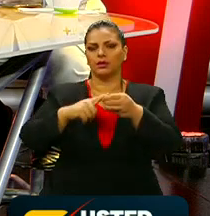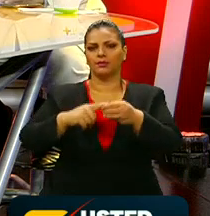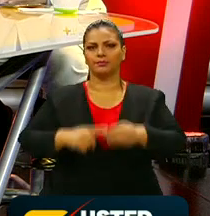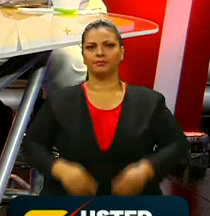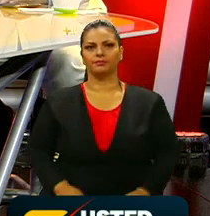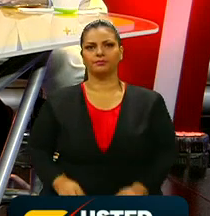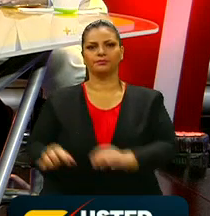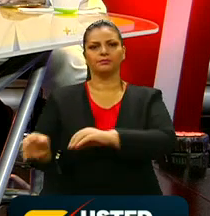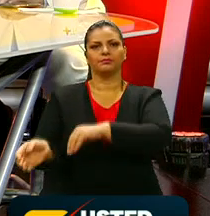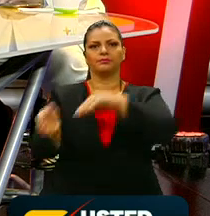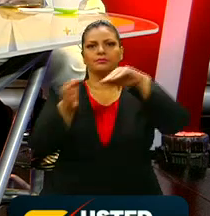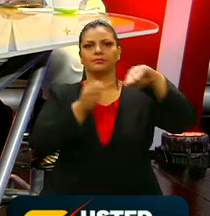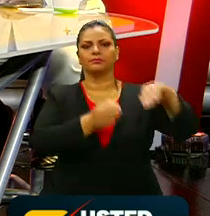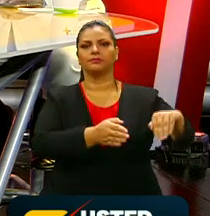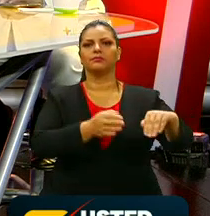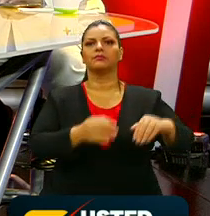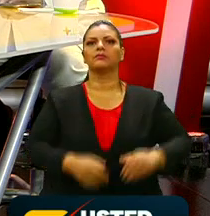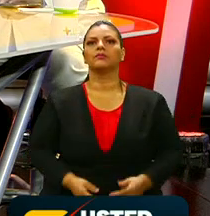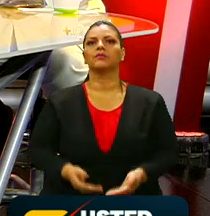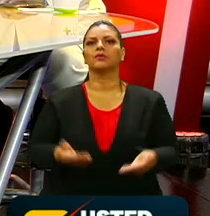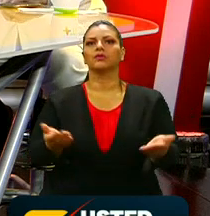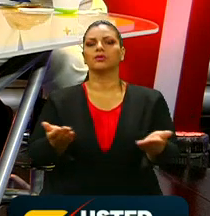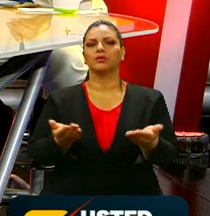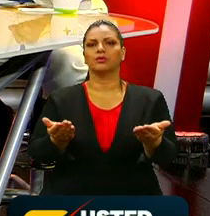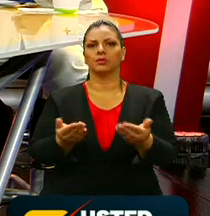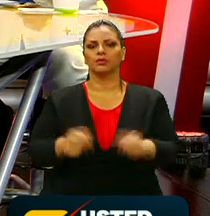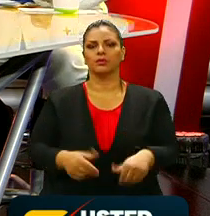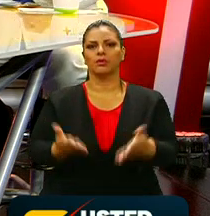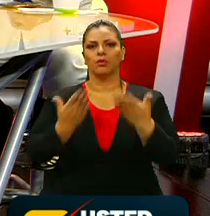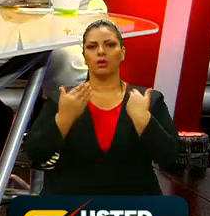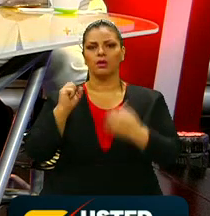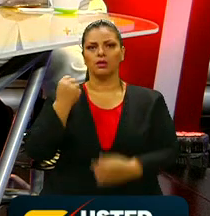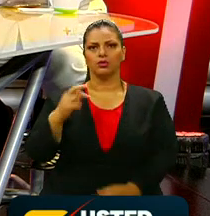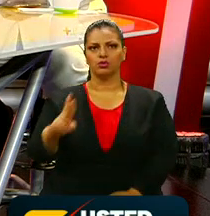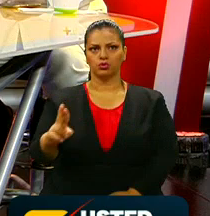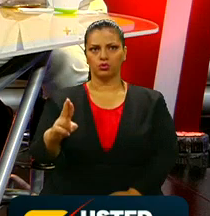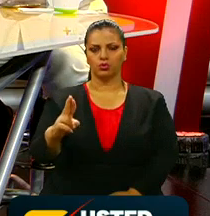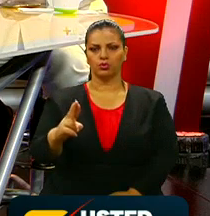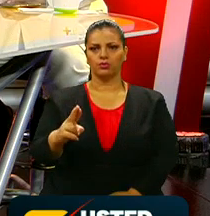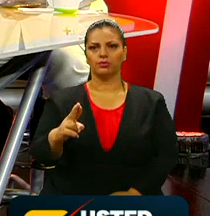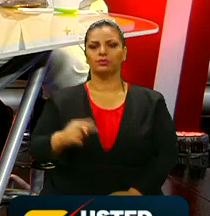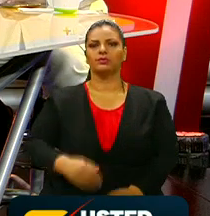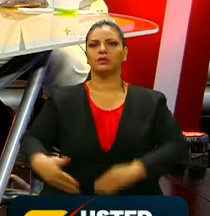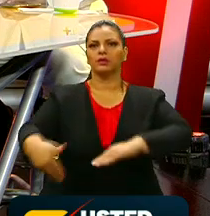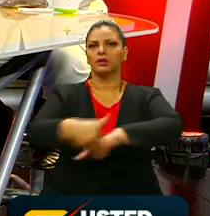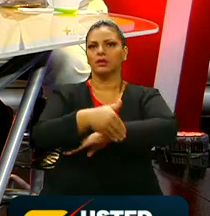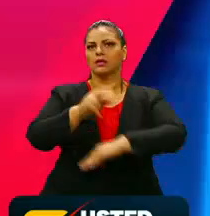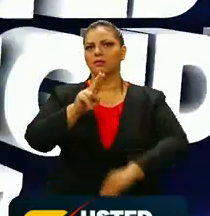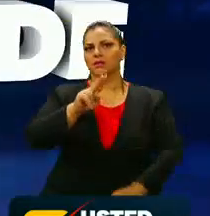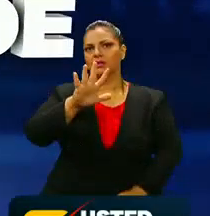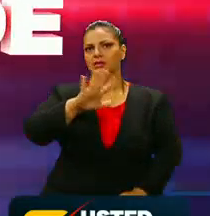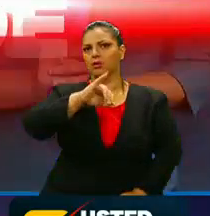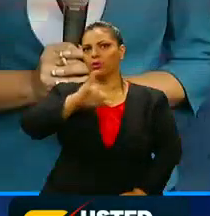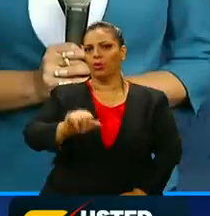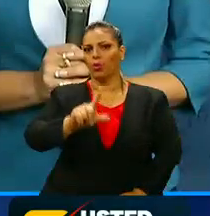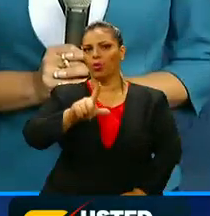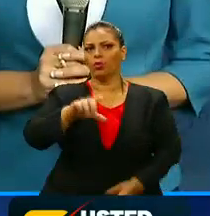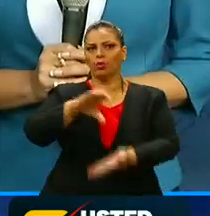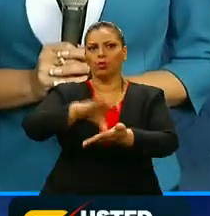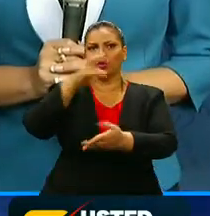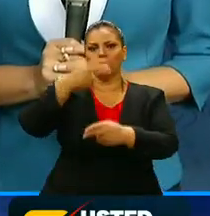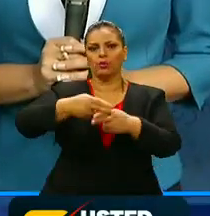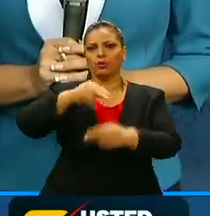Bueno, ahora trasladémonos hasta la unidad educativa José María Egas. Ahí está Roselena Vázquez para que nos informe las novedades que se